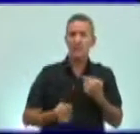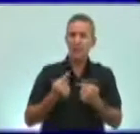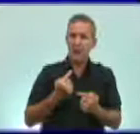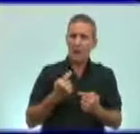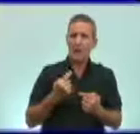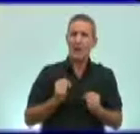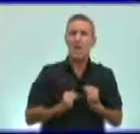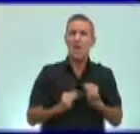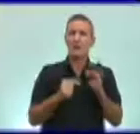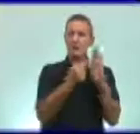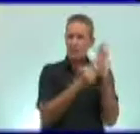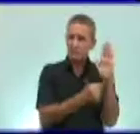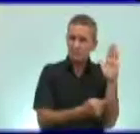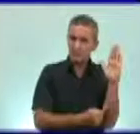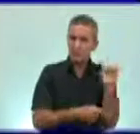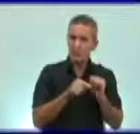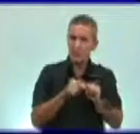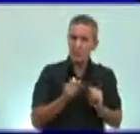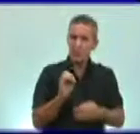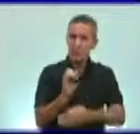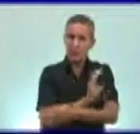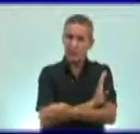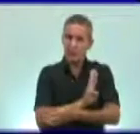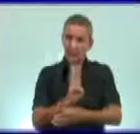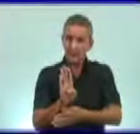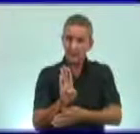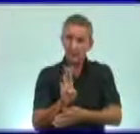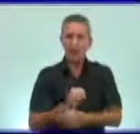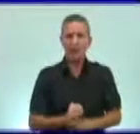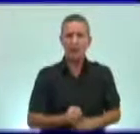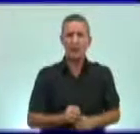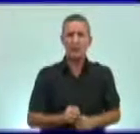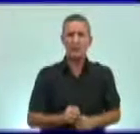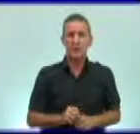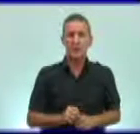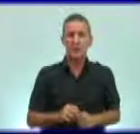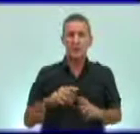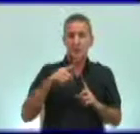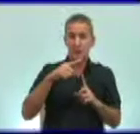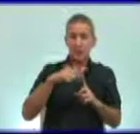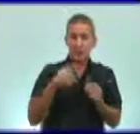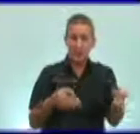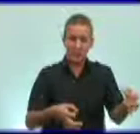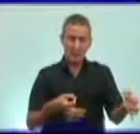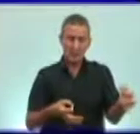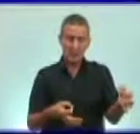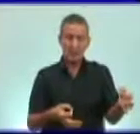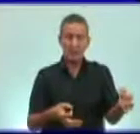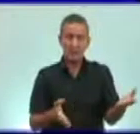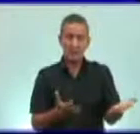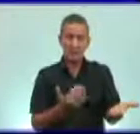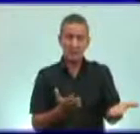lugar, esta obra se publica en el tomo 3 de la nueva enciclopedia